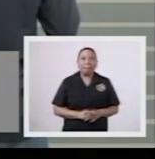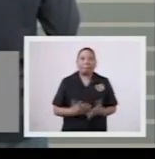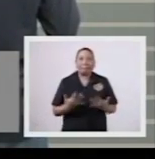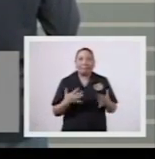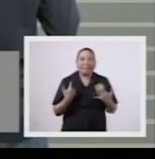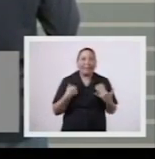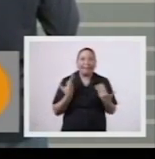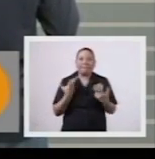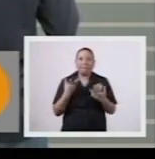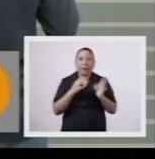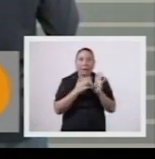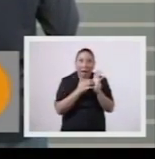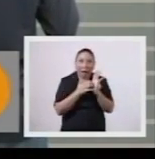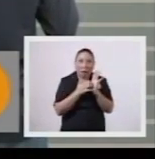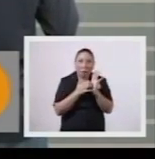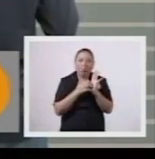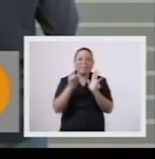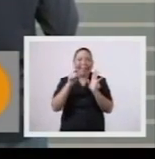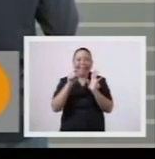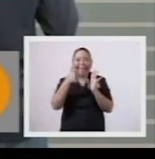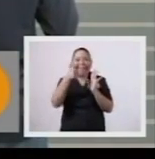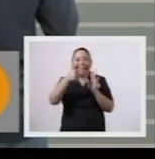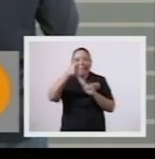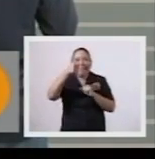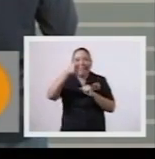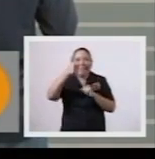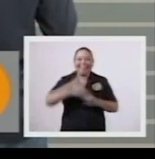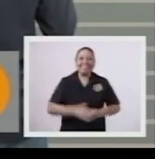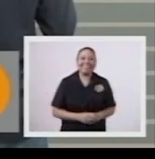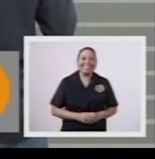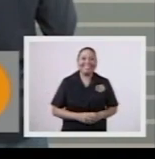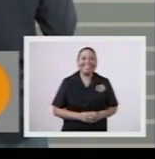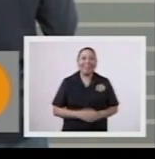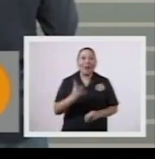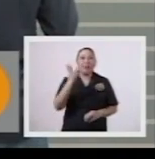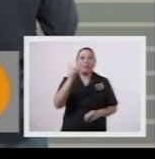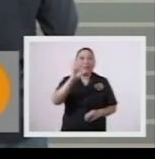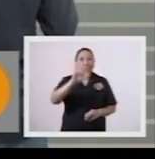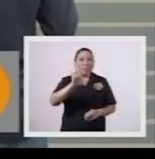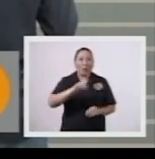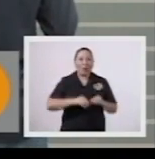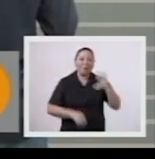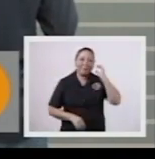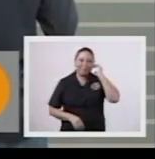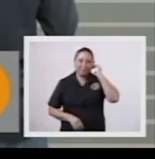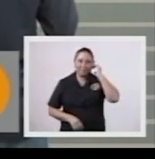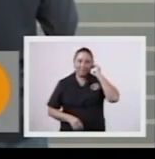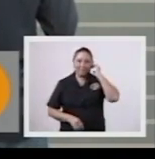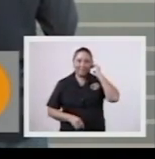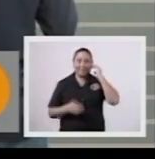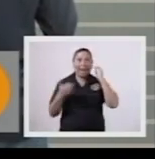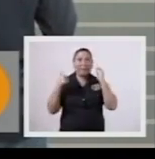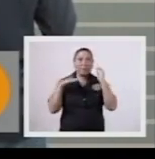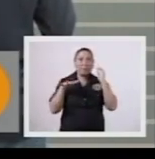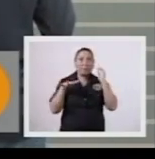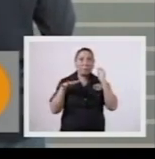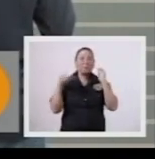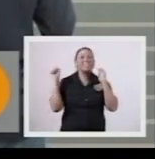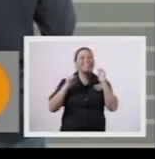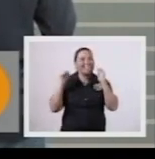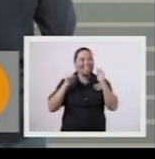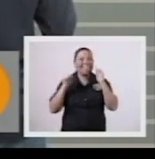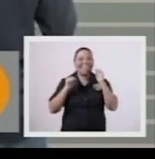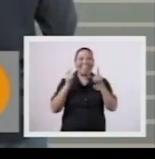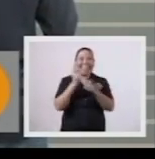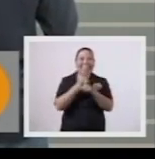qué difícil, anaranjado. Anaranjado, muy bien. Vamos con el número 5. Azul. Y por